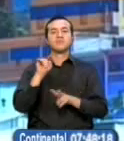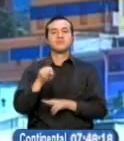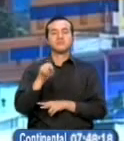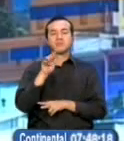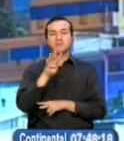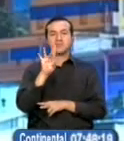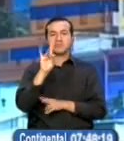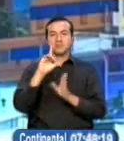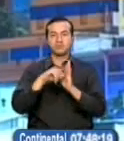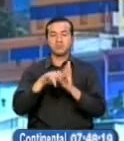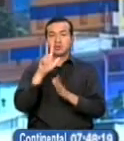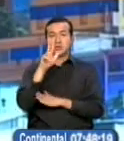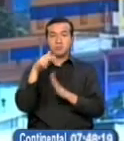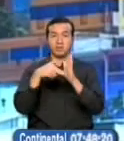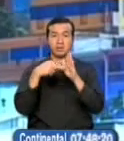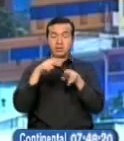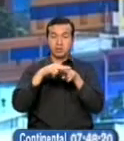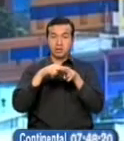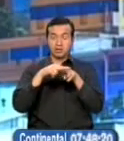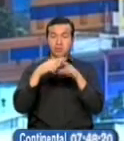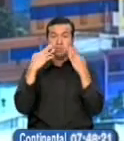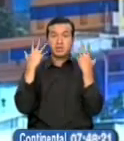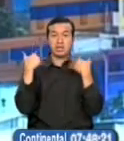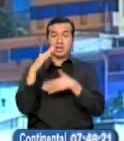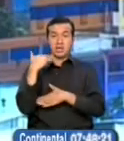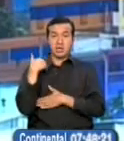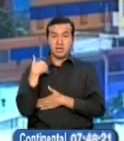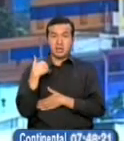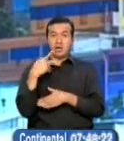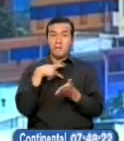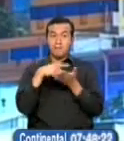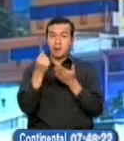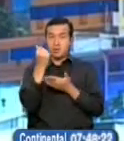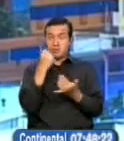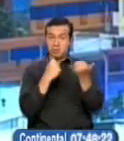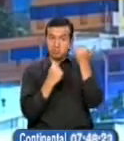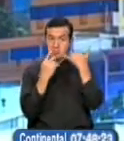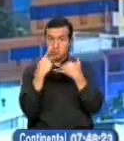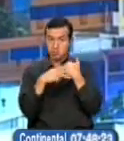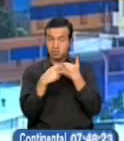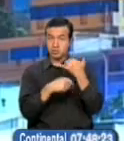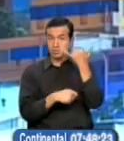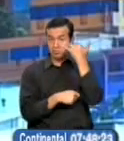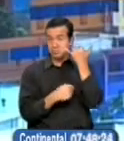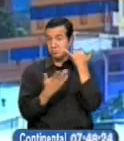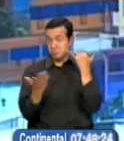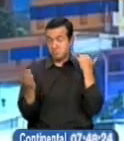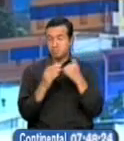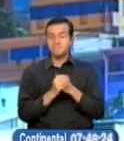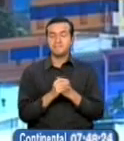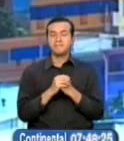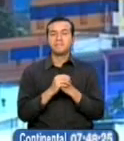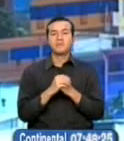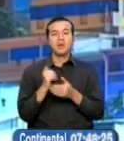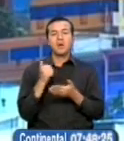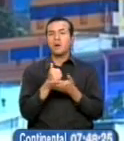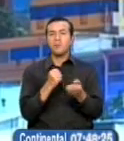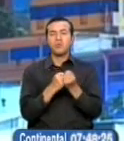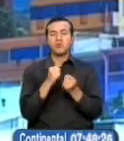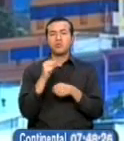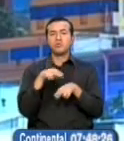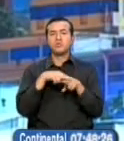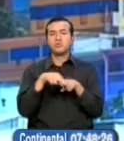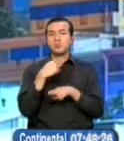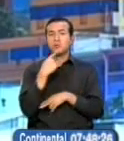7:48, más de 3.000 taxis en Guayaquil cuentan con el servicio de pago con dinero electrónico a través del celular. A su vez, entre los beneficios para los